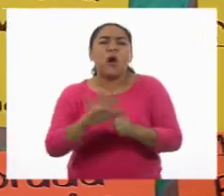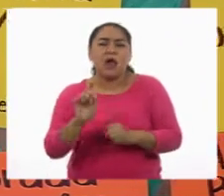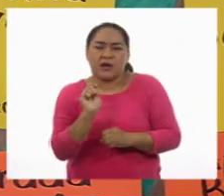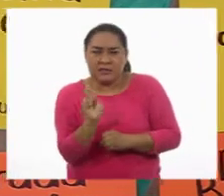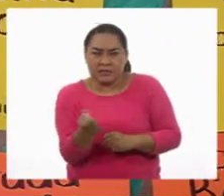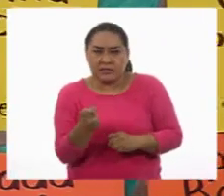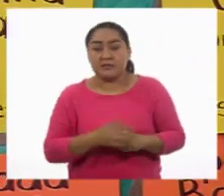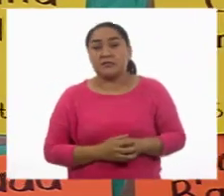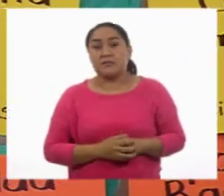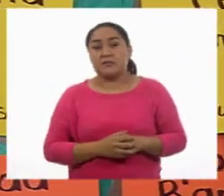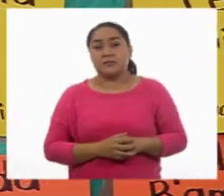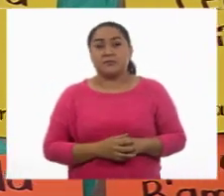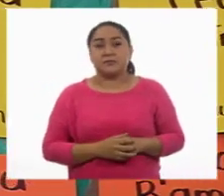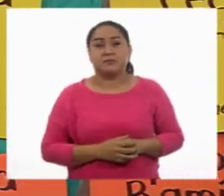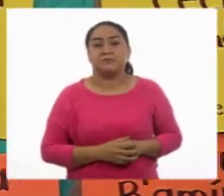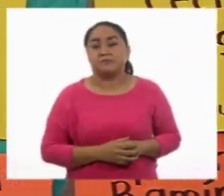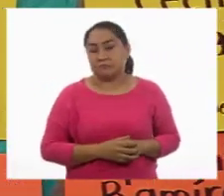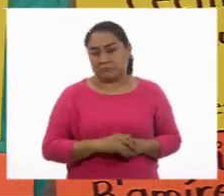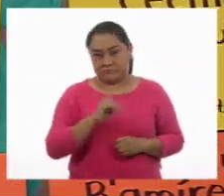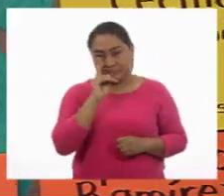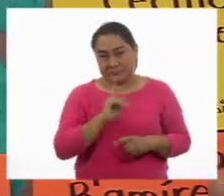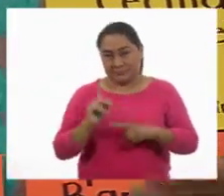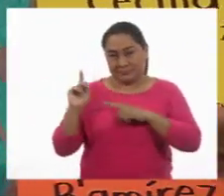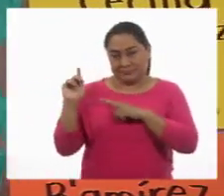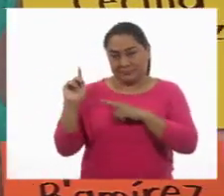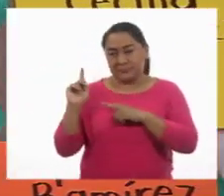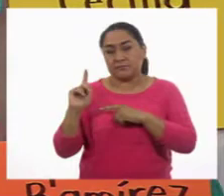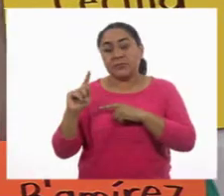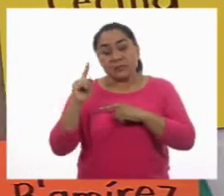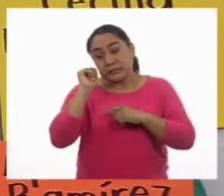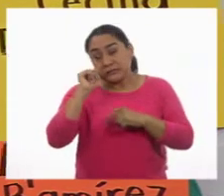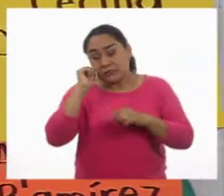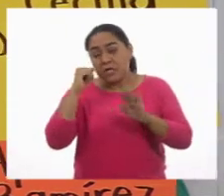si al colocarlos en diferentes niveles de altura